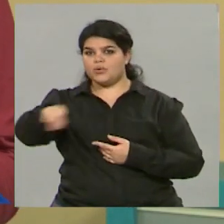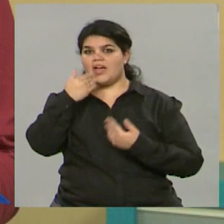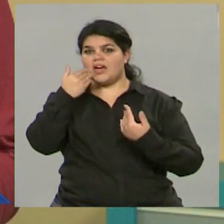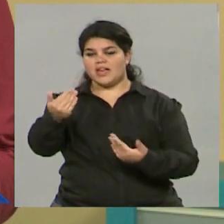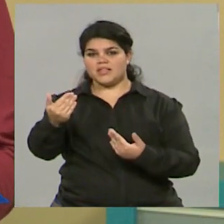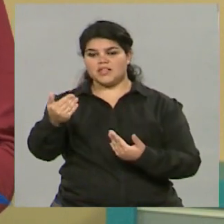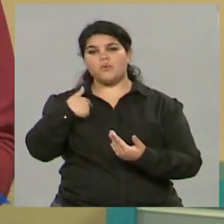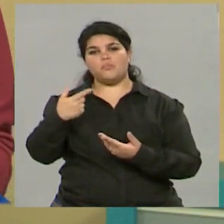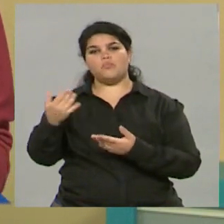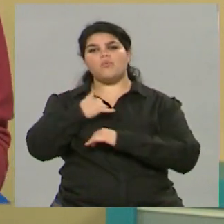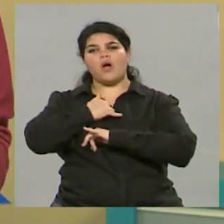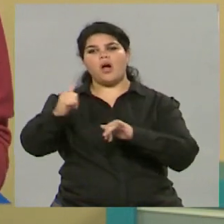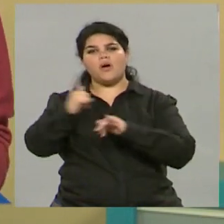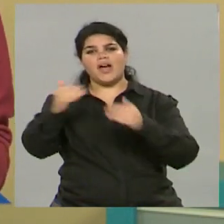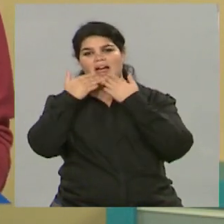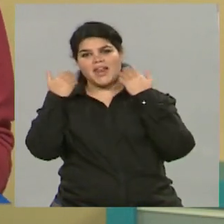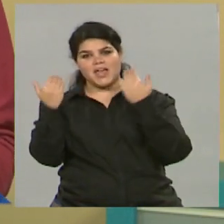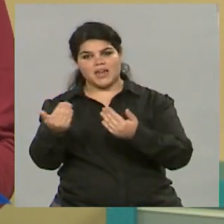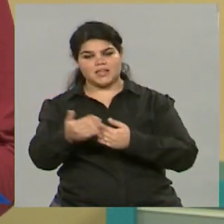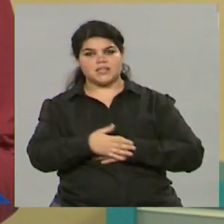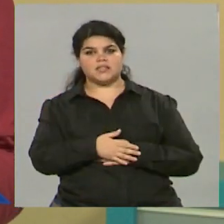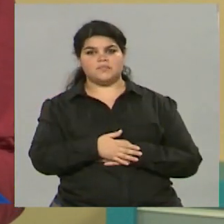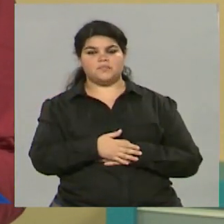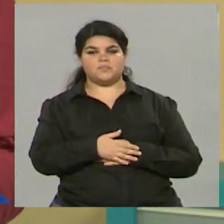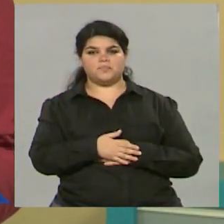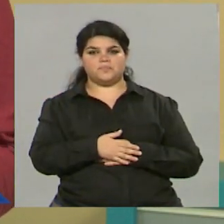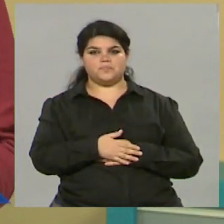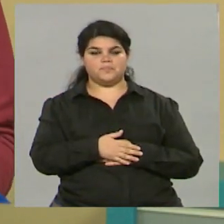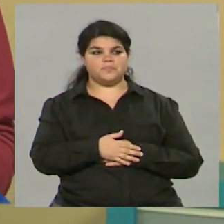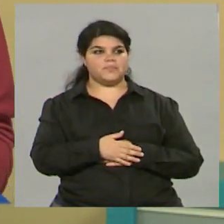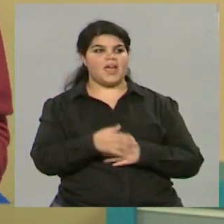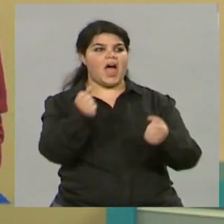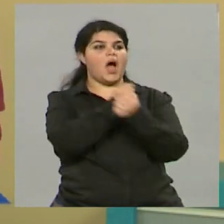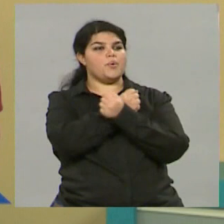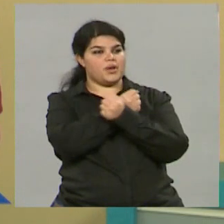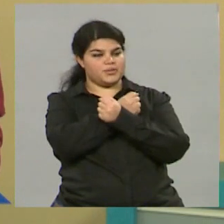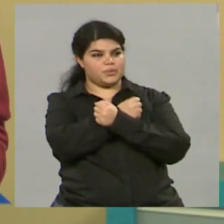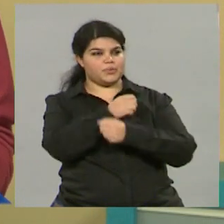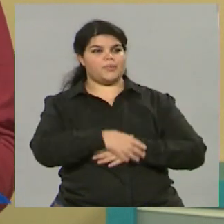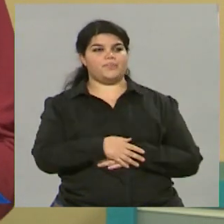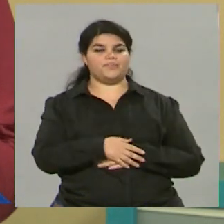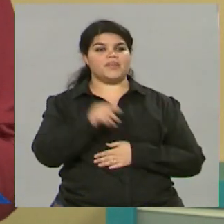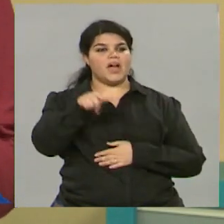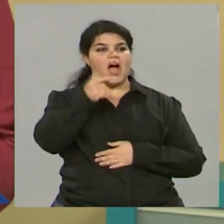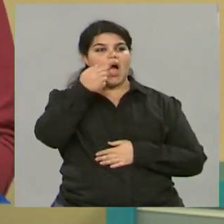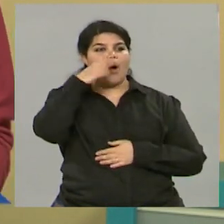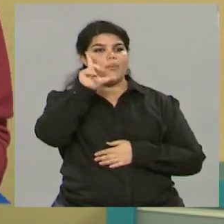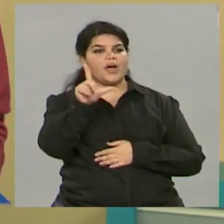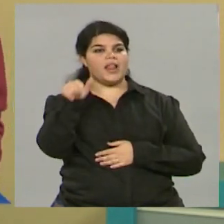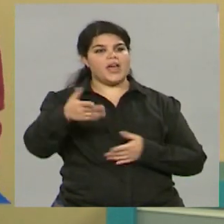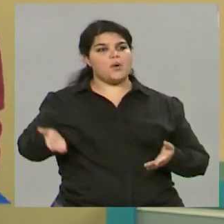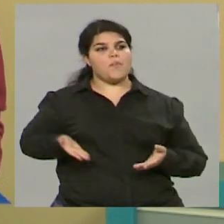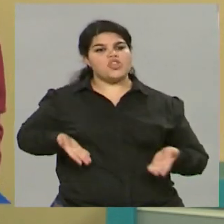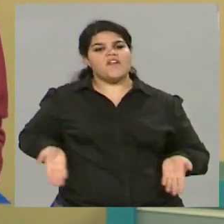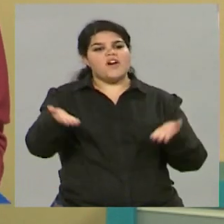por darnos el tiempo y por la difusión. Muy agradecido. Abrazo. Ahí hablábamos con Abel Trigini, entonces el